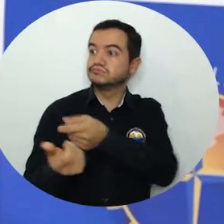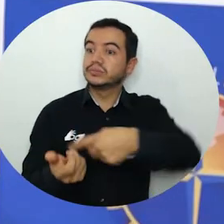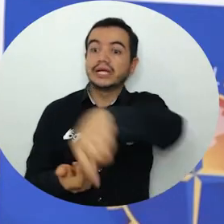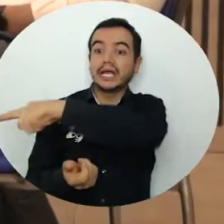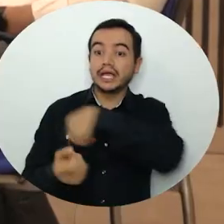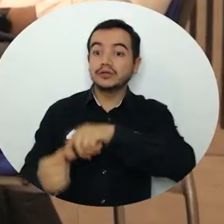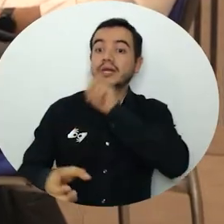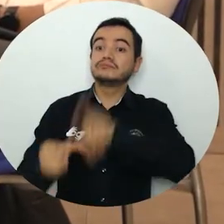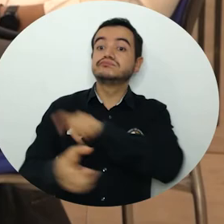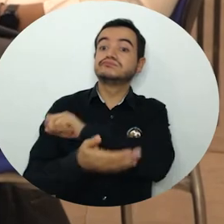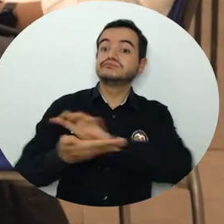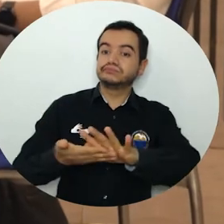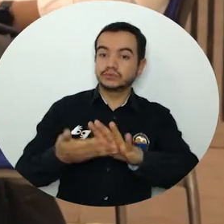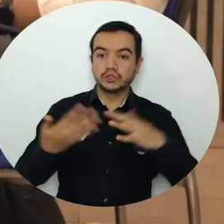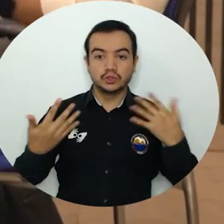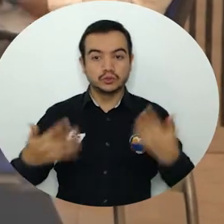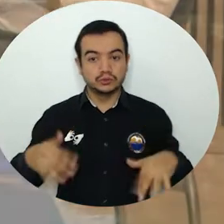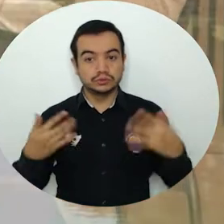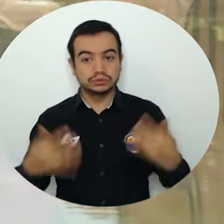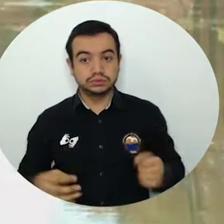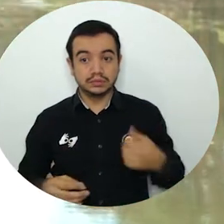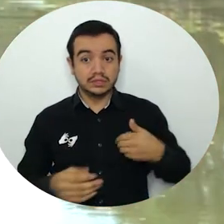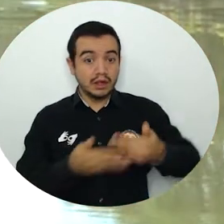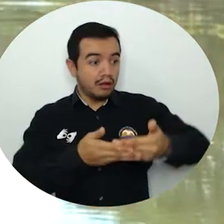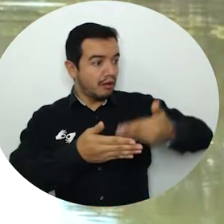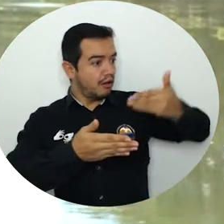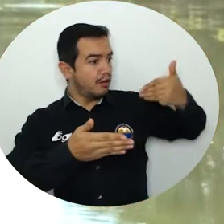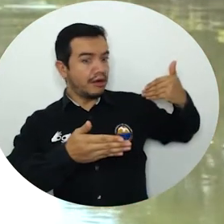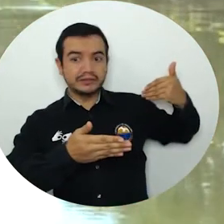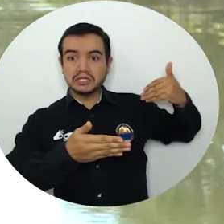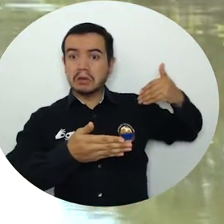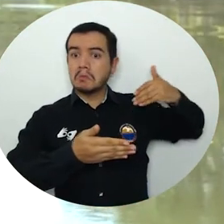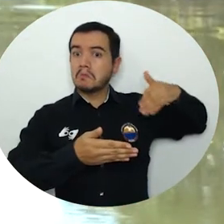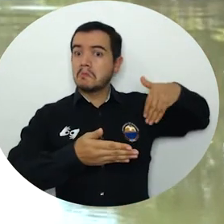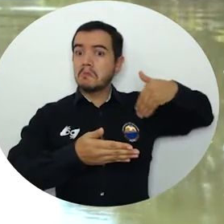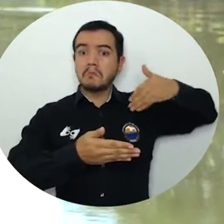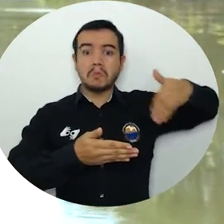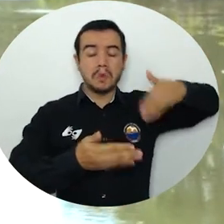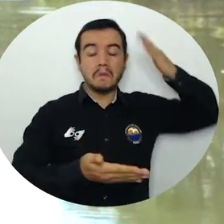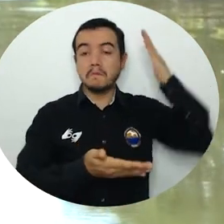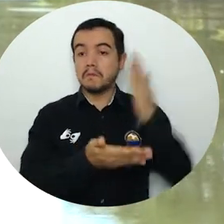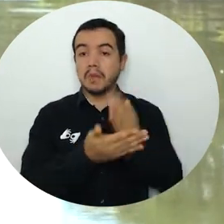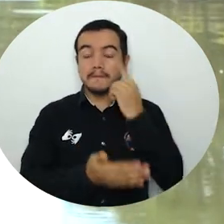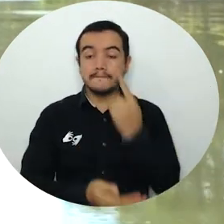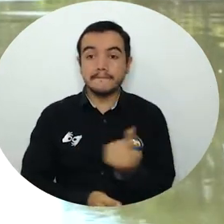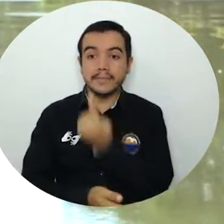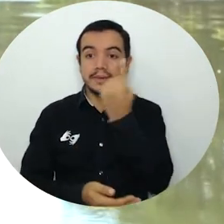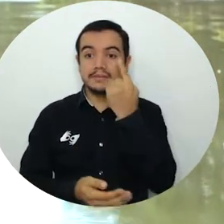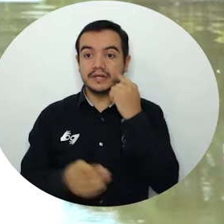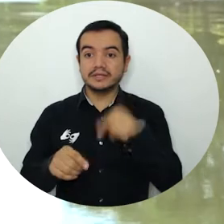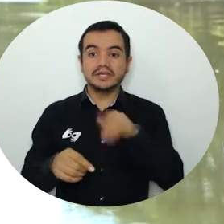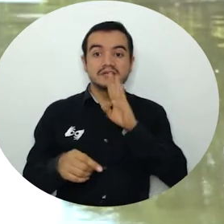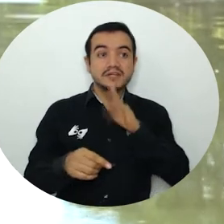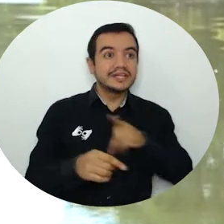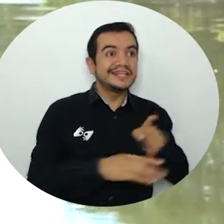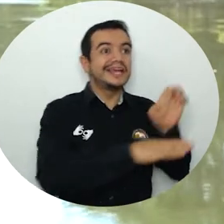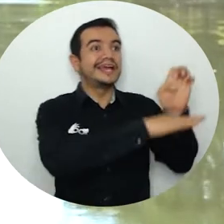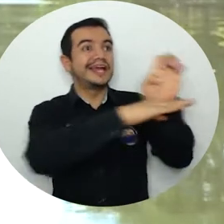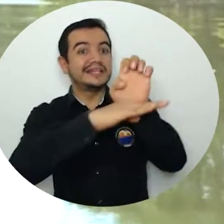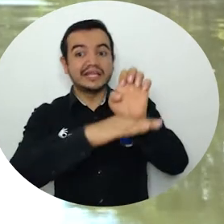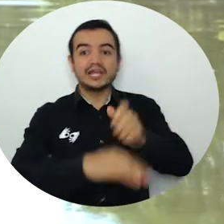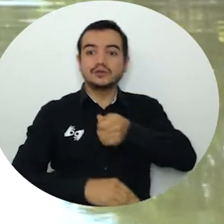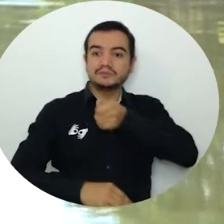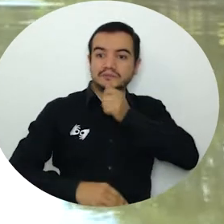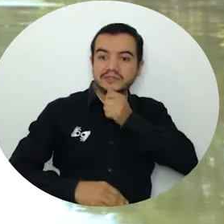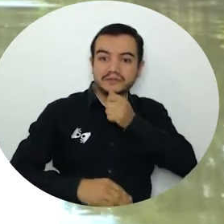a los estudiantes de la matrícula cero. Nunca antes se había visto un esfuerzo tan grande por parte de la universidad con diferentes entidades